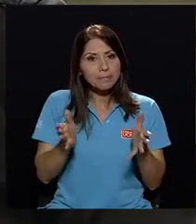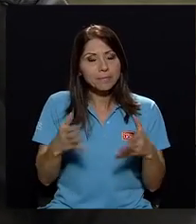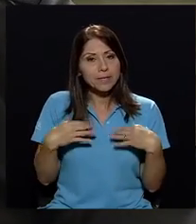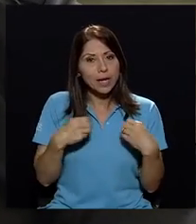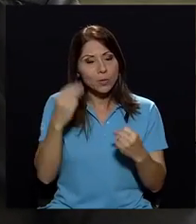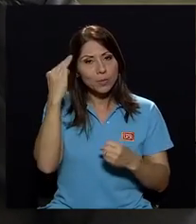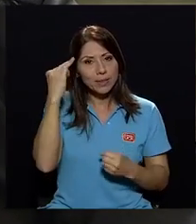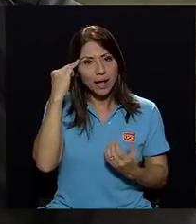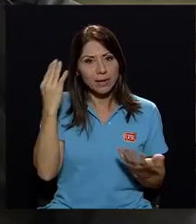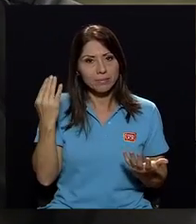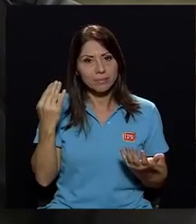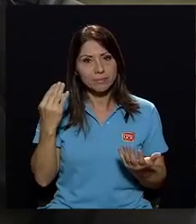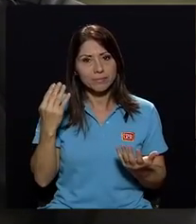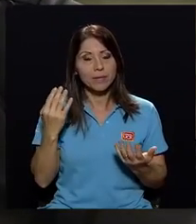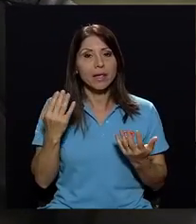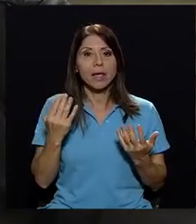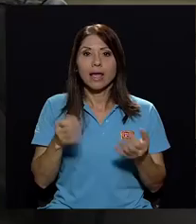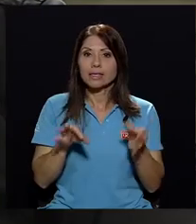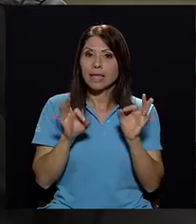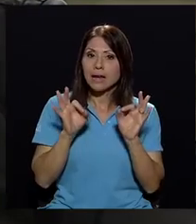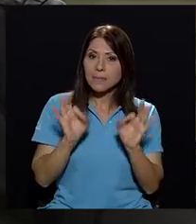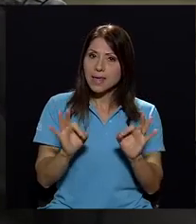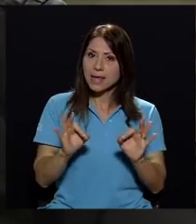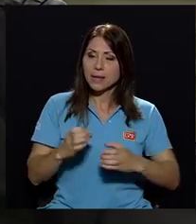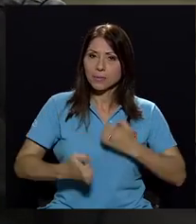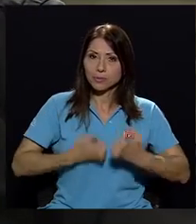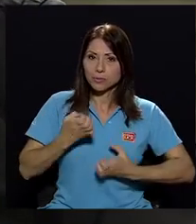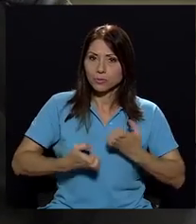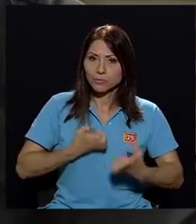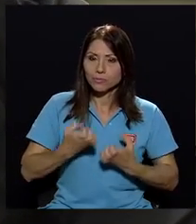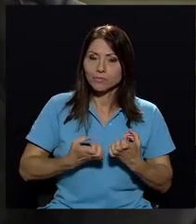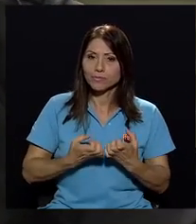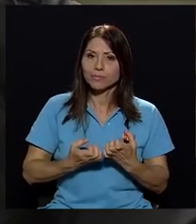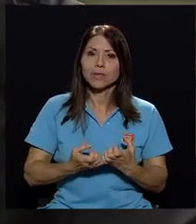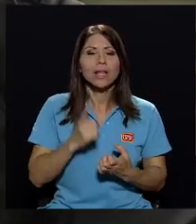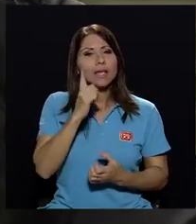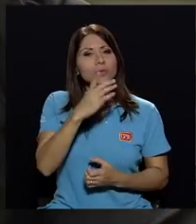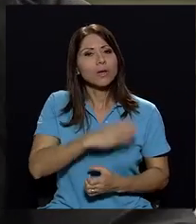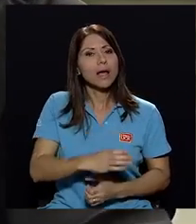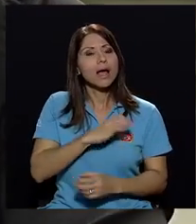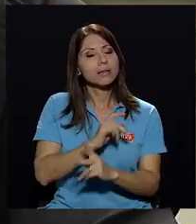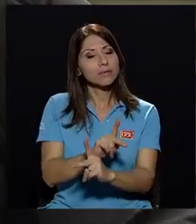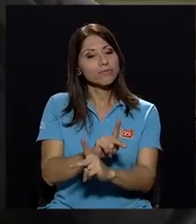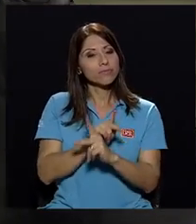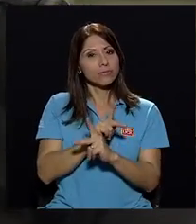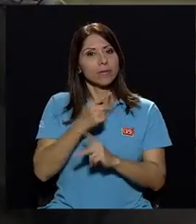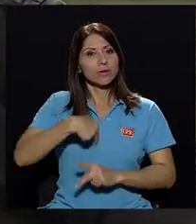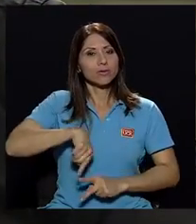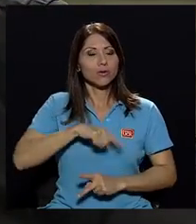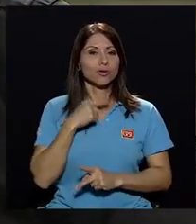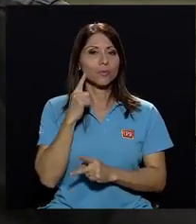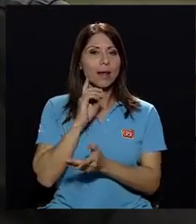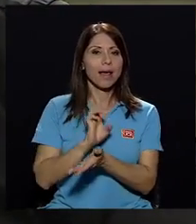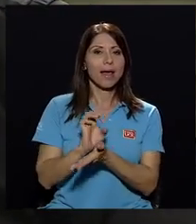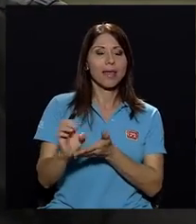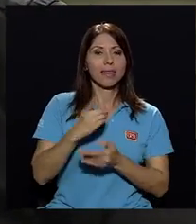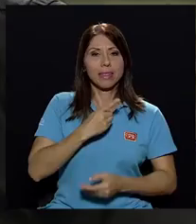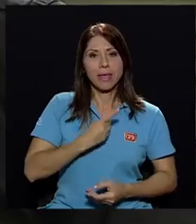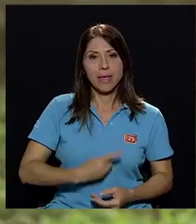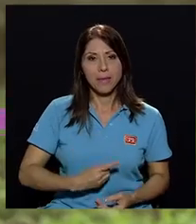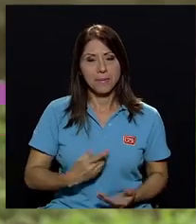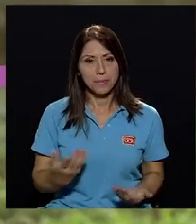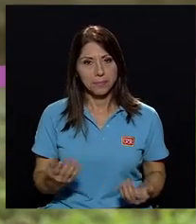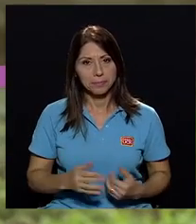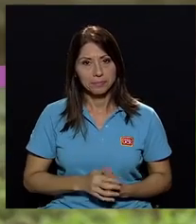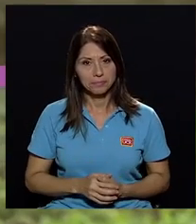mental. Precisamente estar bien emocionalmente es un factor que nos va a proteger de la depresión.